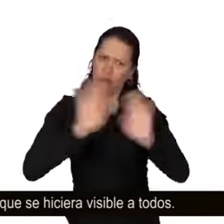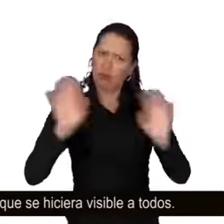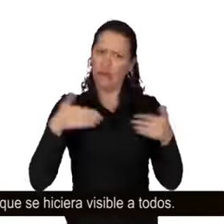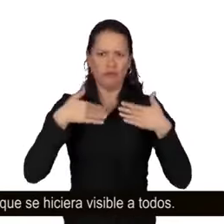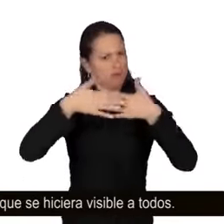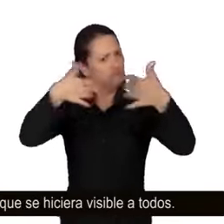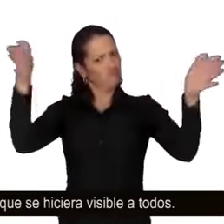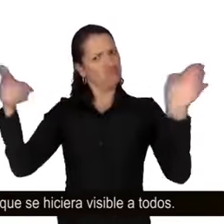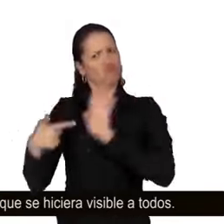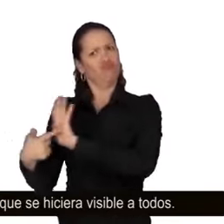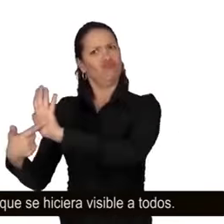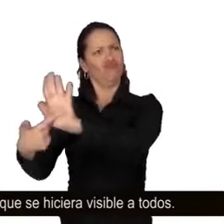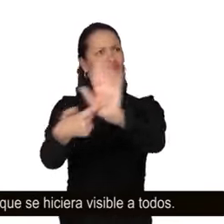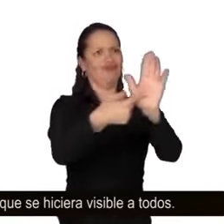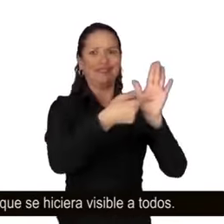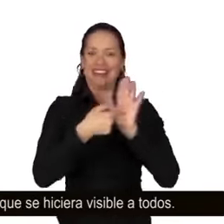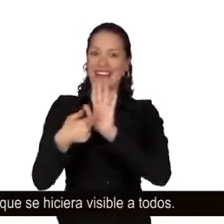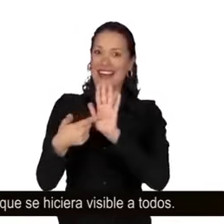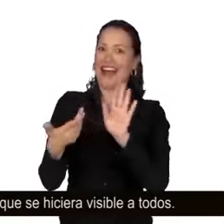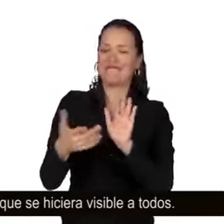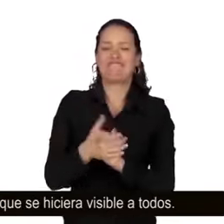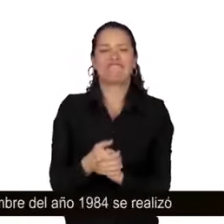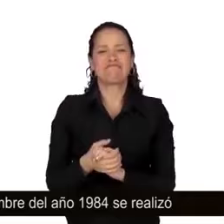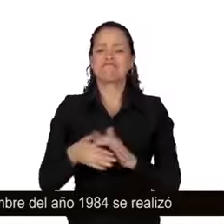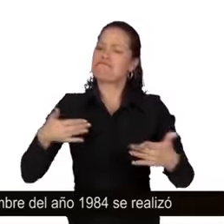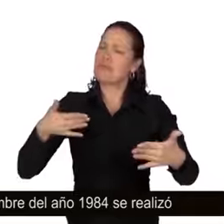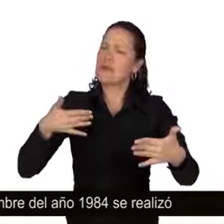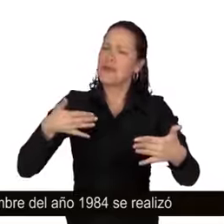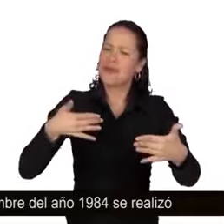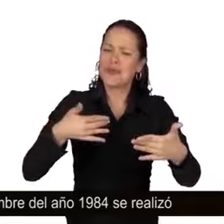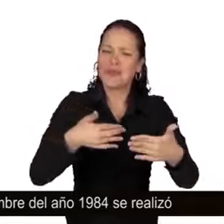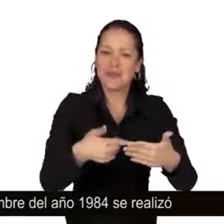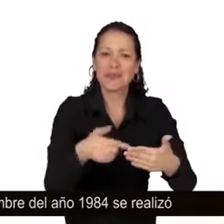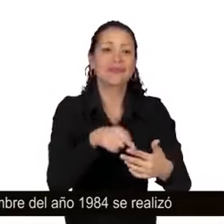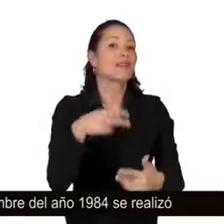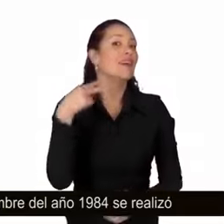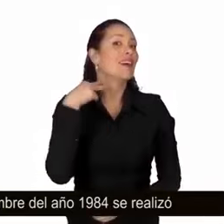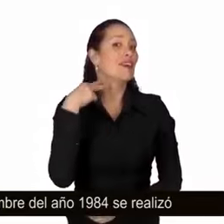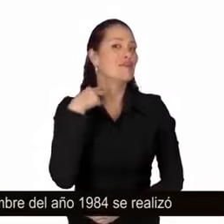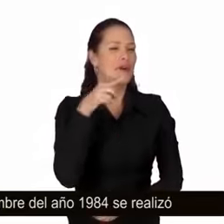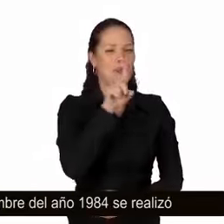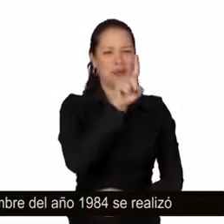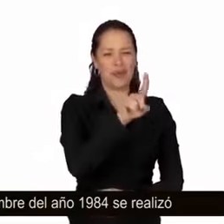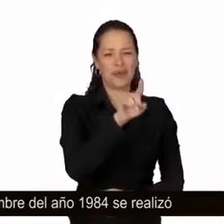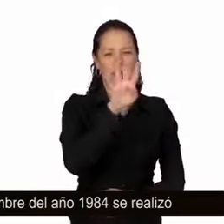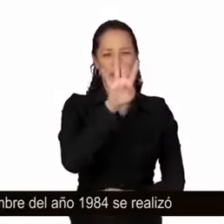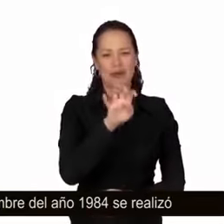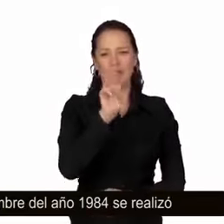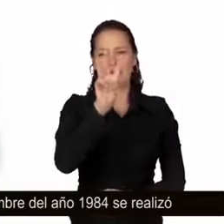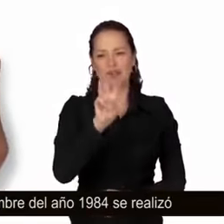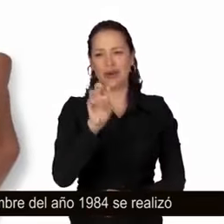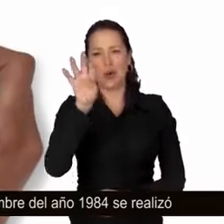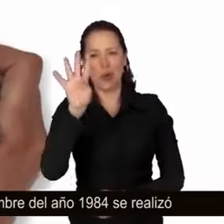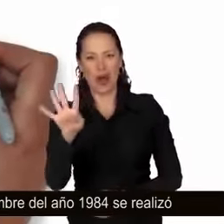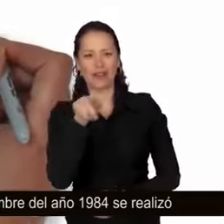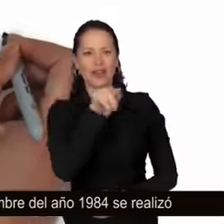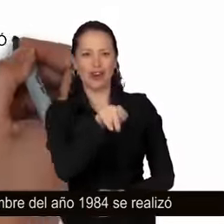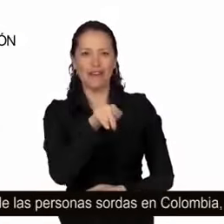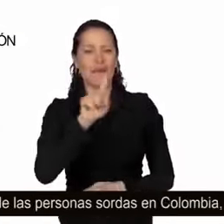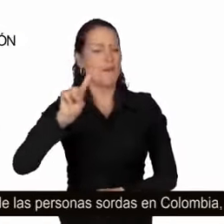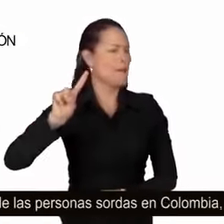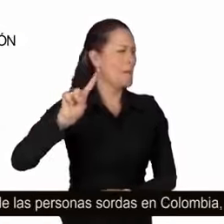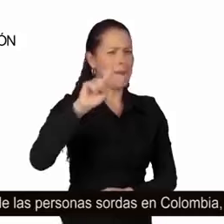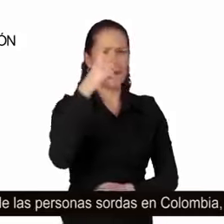escondiéndose, avergonzados, sino que hicieran visibles para todos. Al transcurrir el tiempo, en noviembre del año